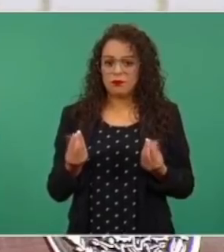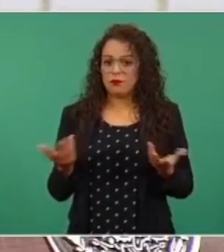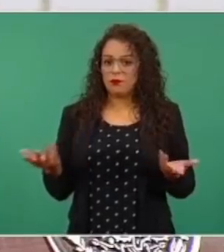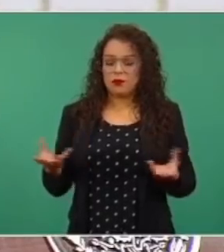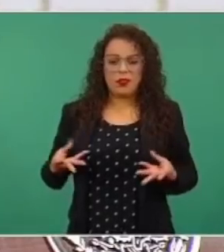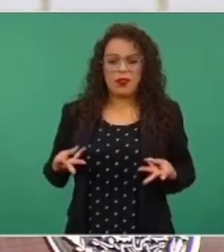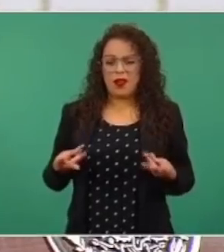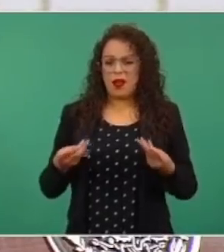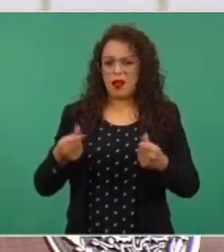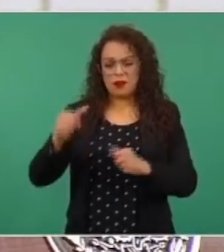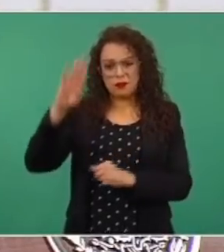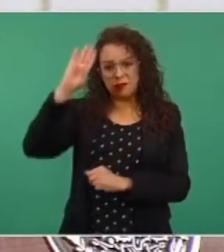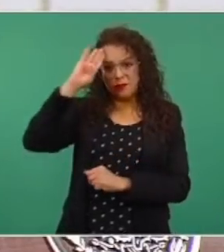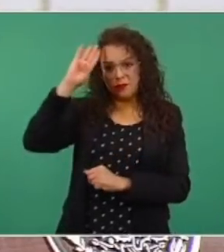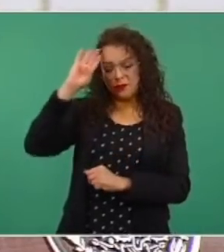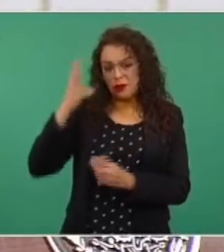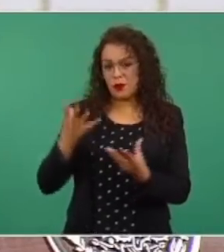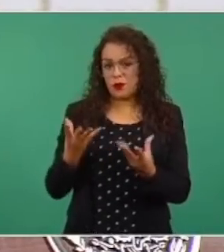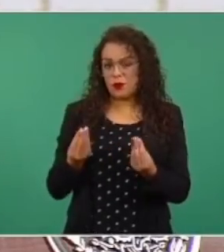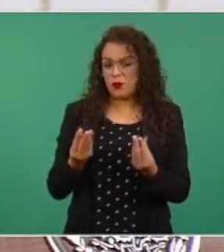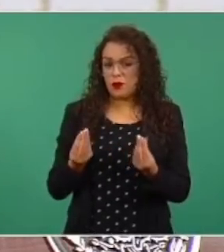mucho gasto